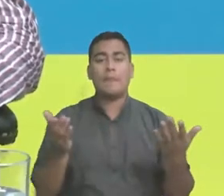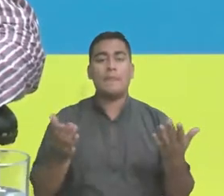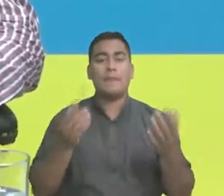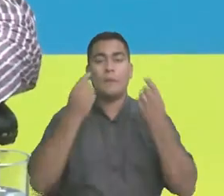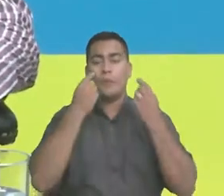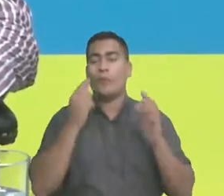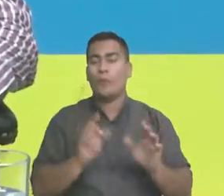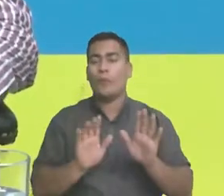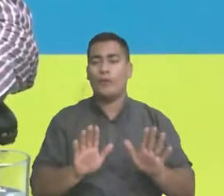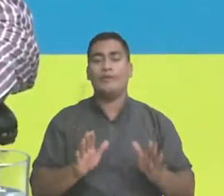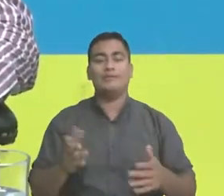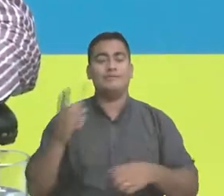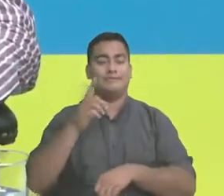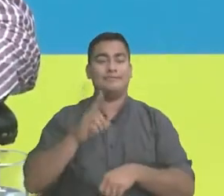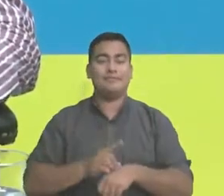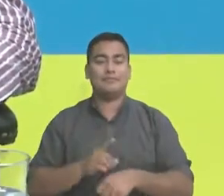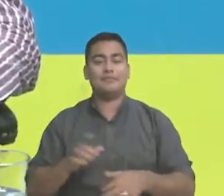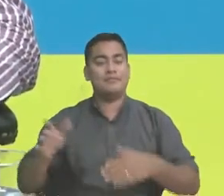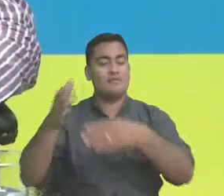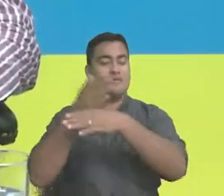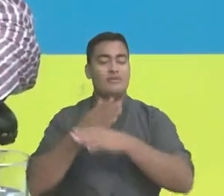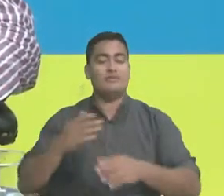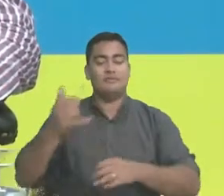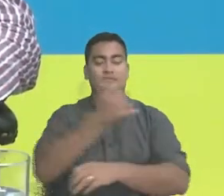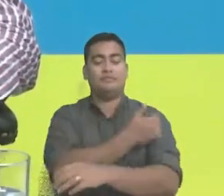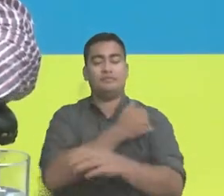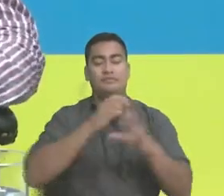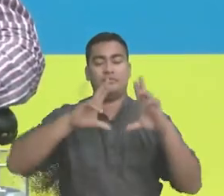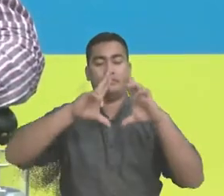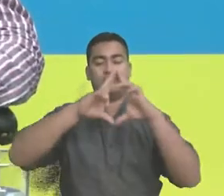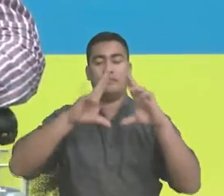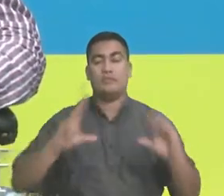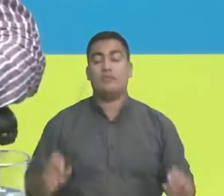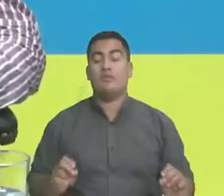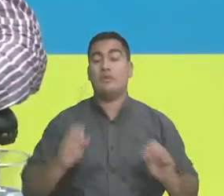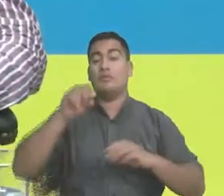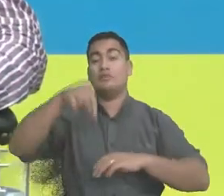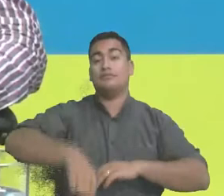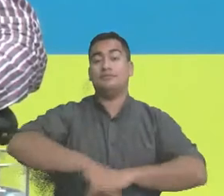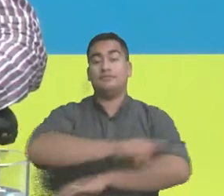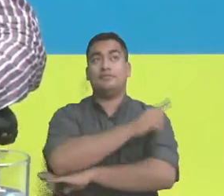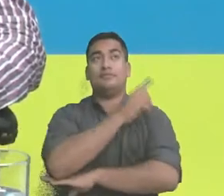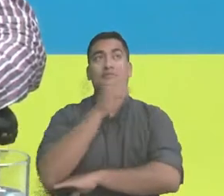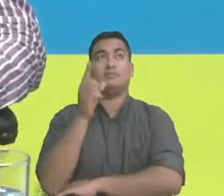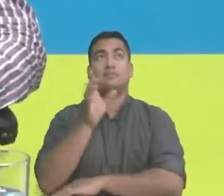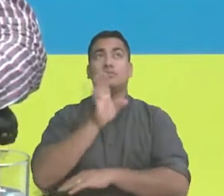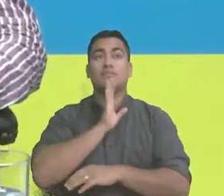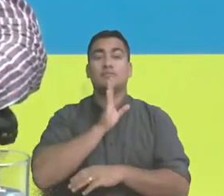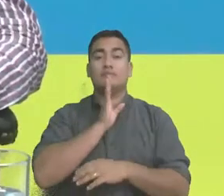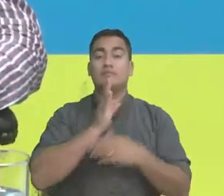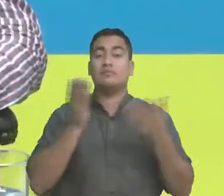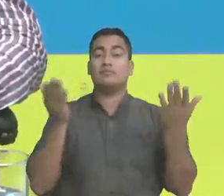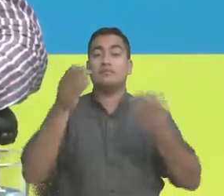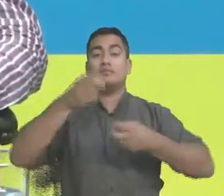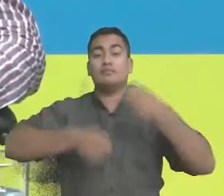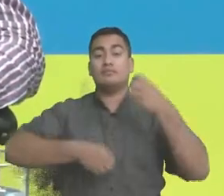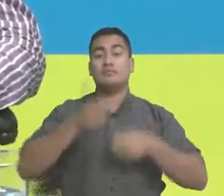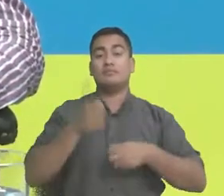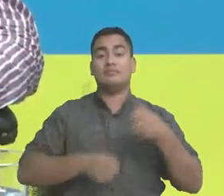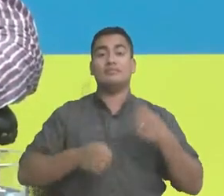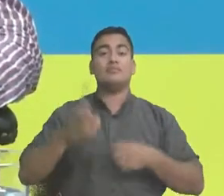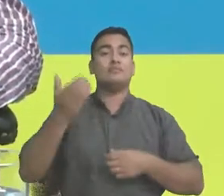medicina convencional en los centros y unidades de salud del país. El día de hoy vamos a hablar sobre las afectaciones